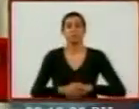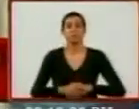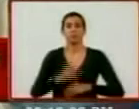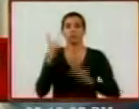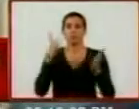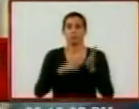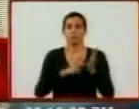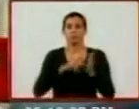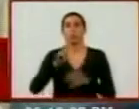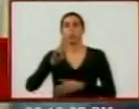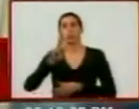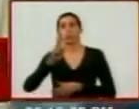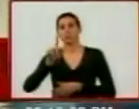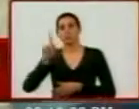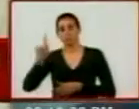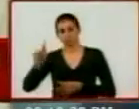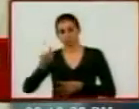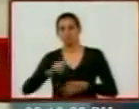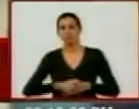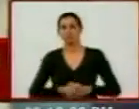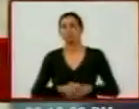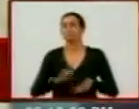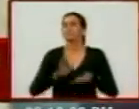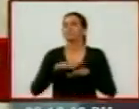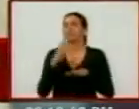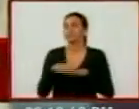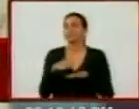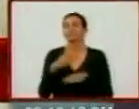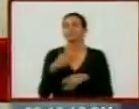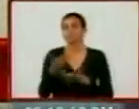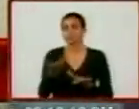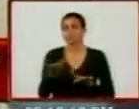dos mil unidades tributarias por efectivamente